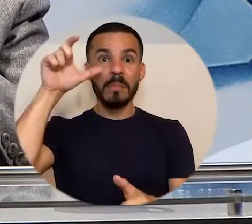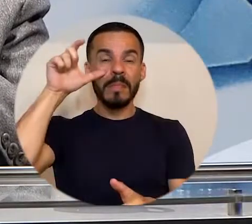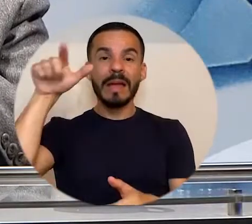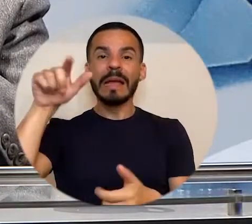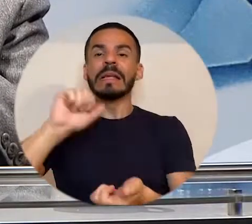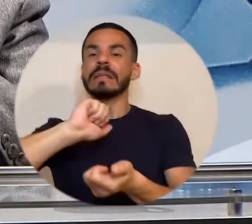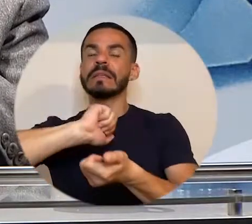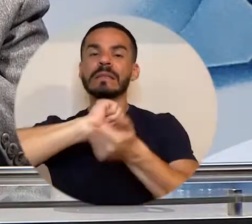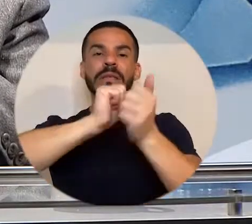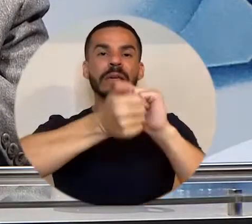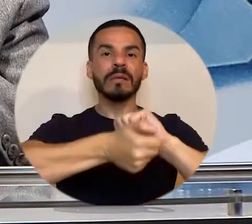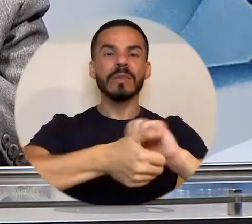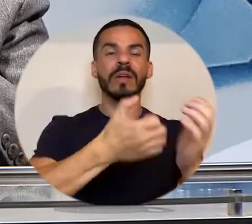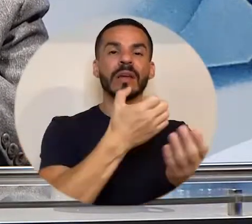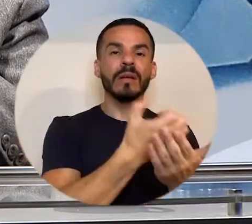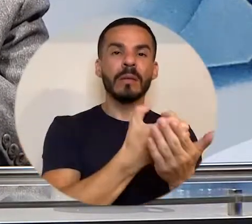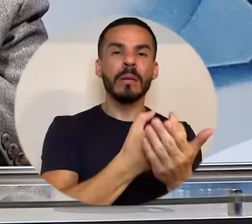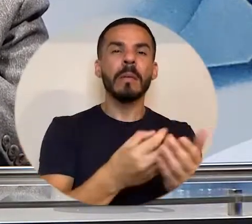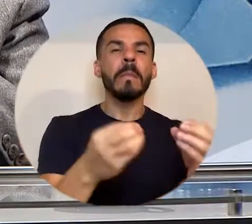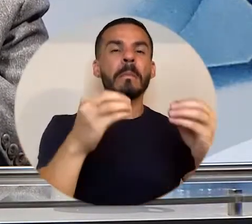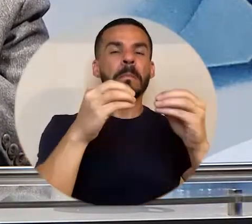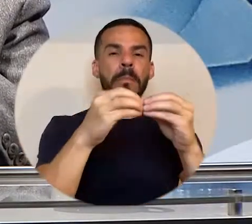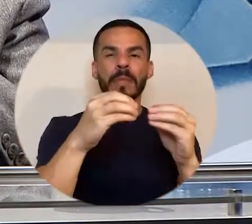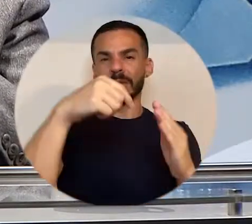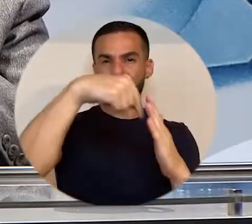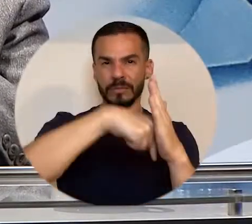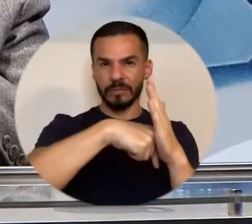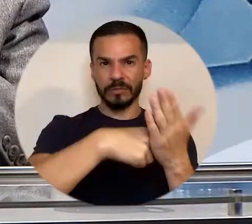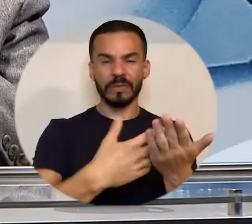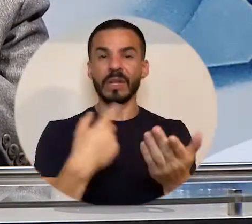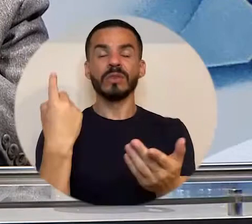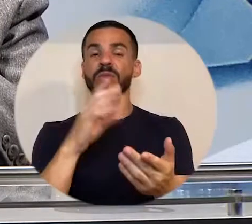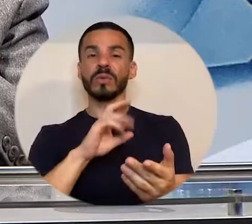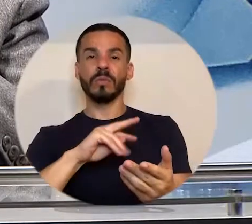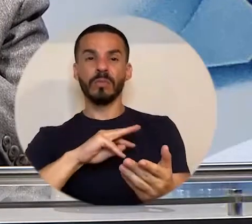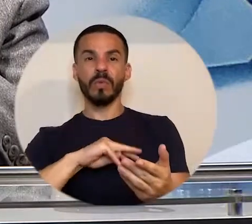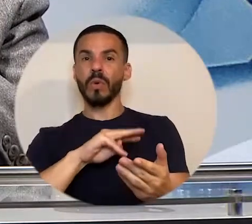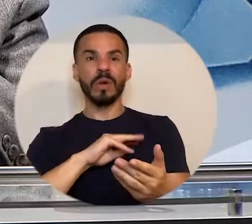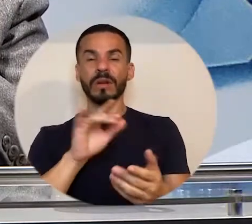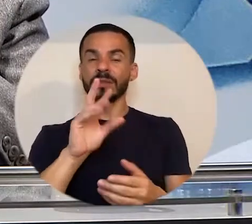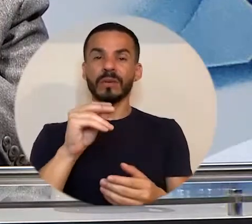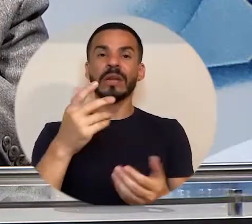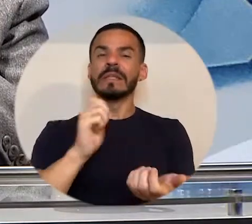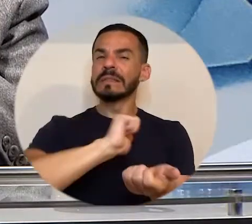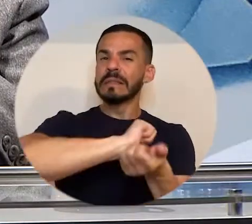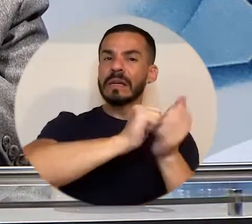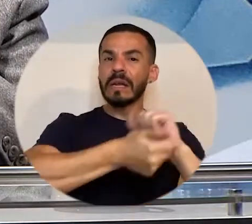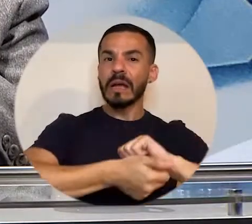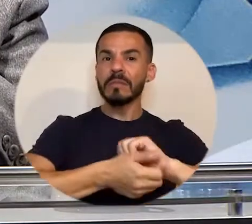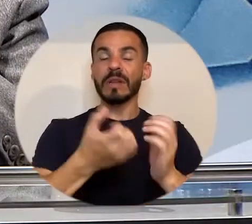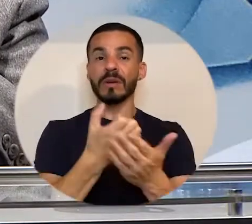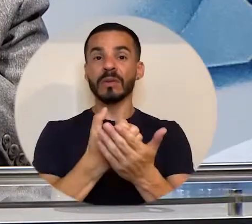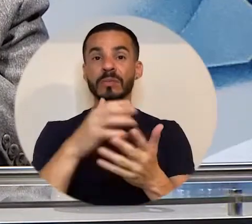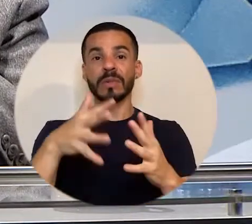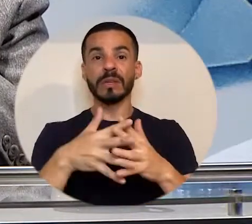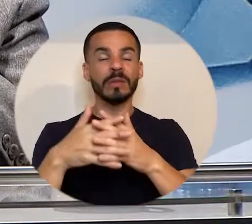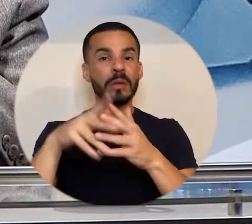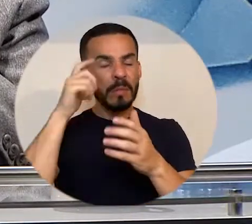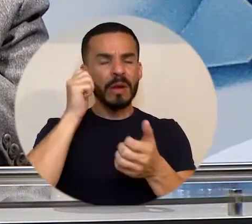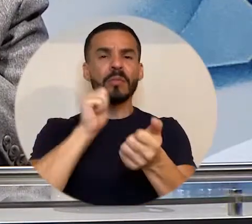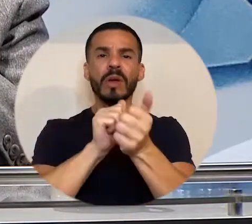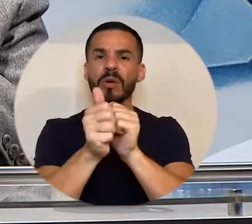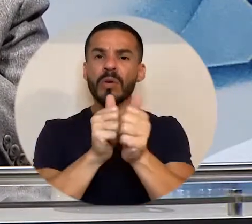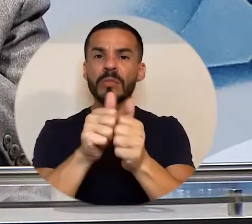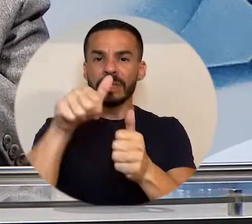una transformación económica más que moral. Es decir, es reformar la economía de los Estados Unidos para que sea competitiva en el